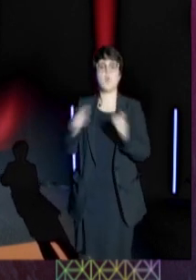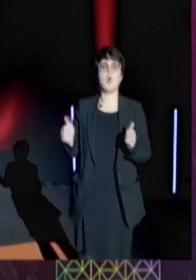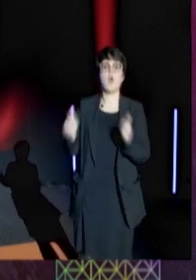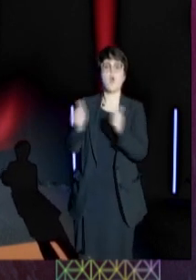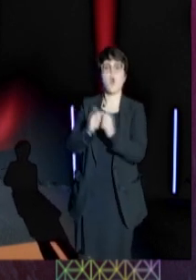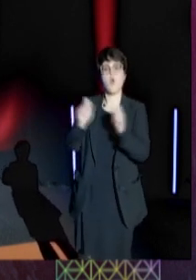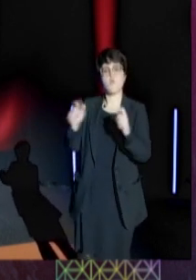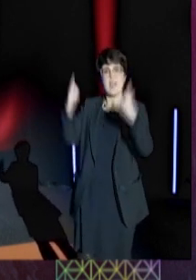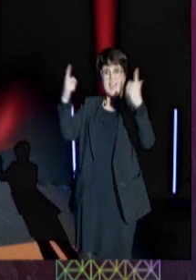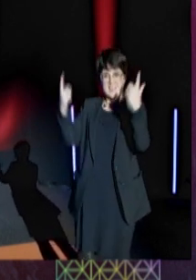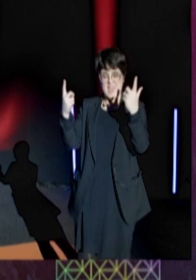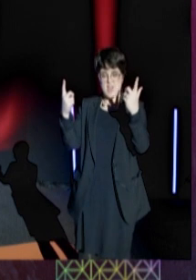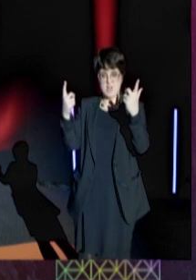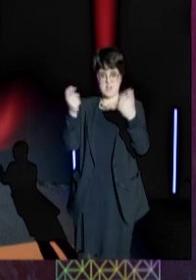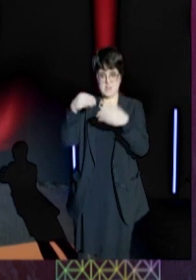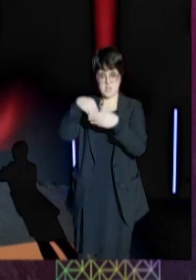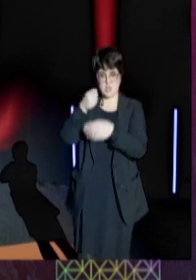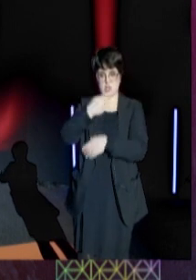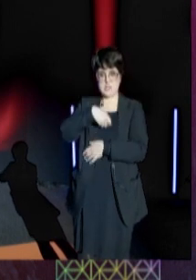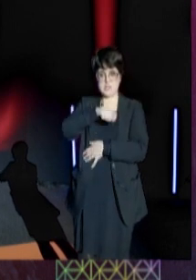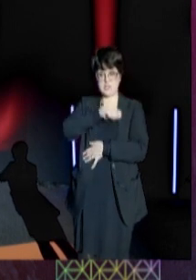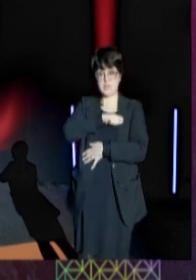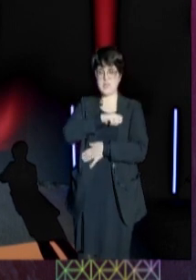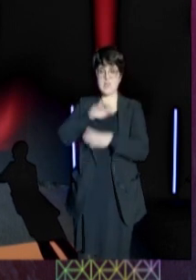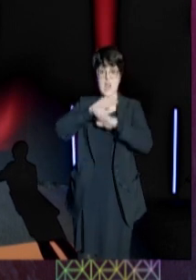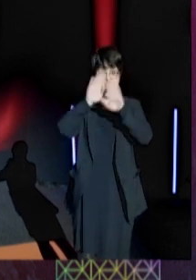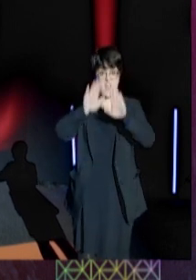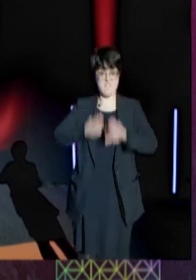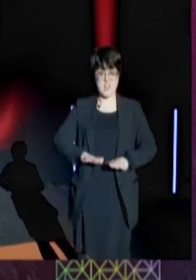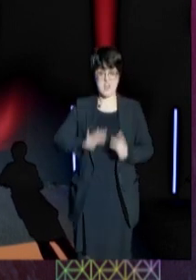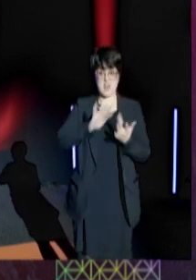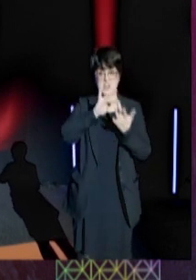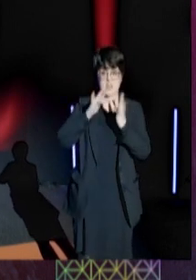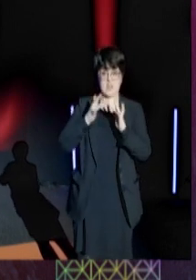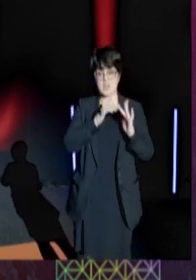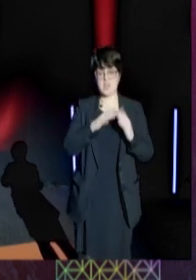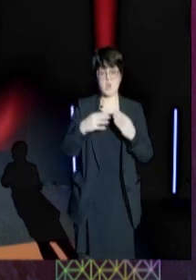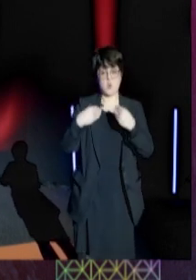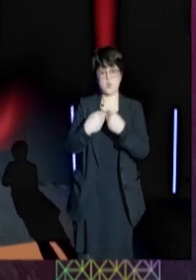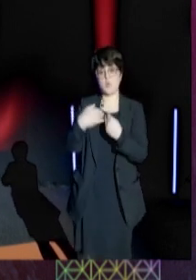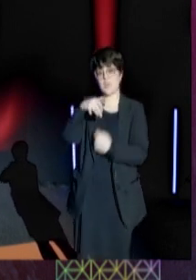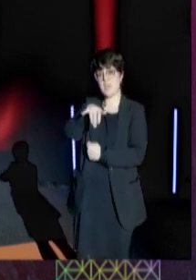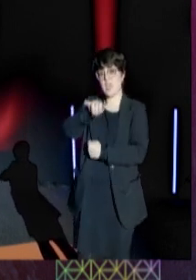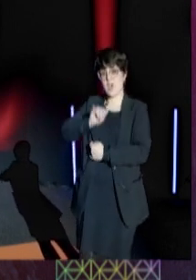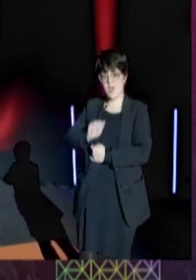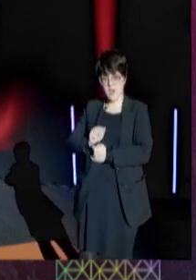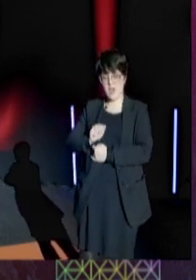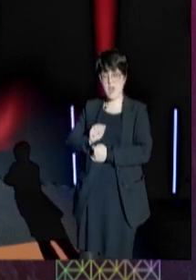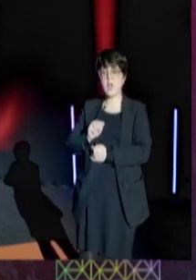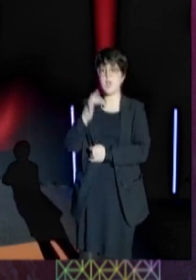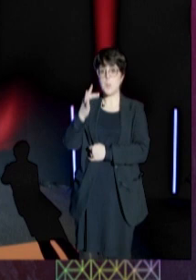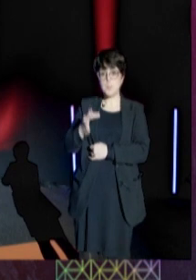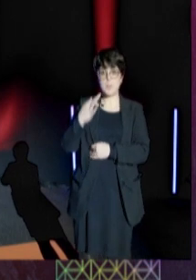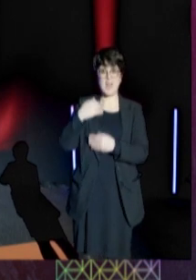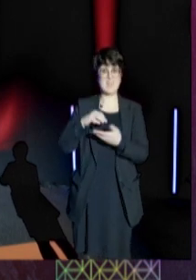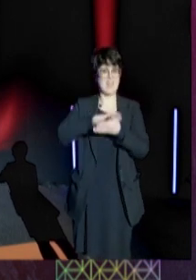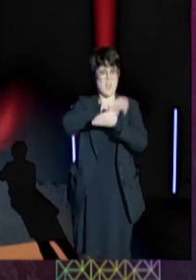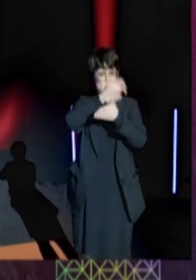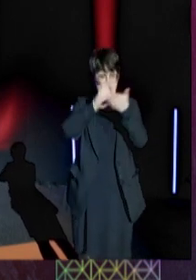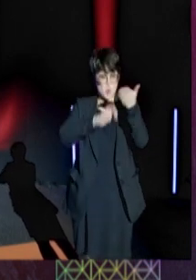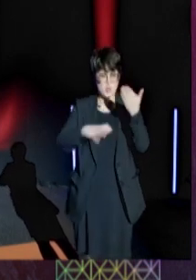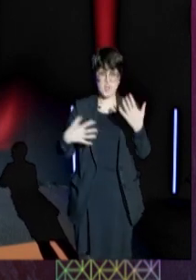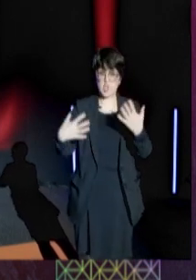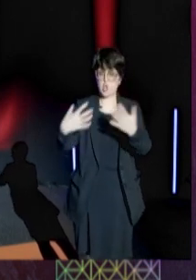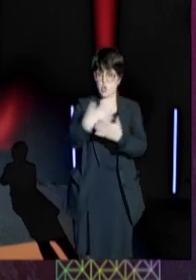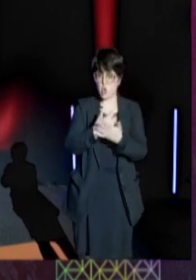en España es decir al final eh en la interacción con la Inteligencia artificial y con toda la documentación y el acerbo